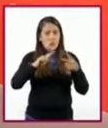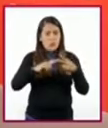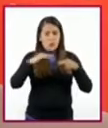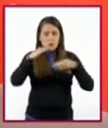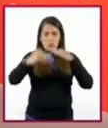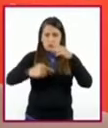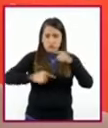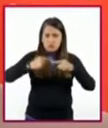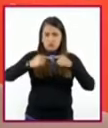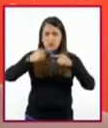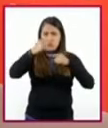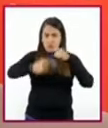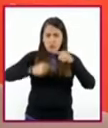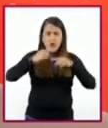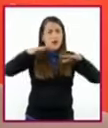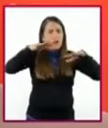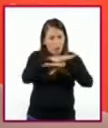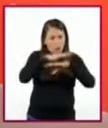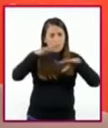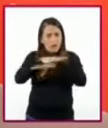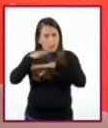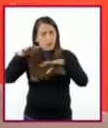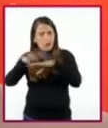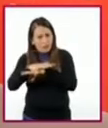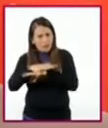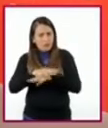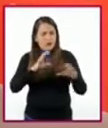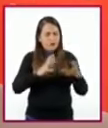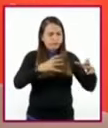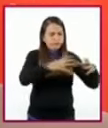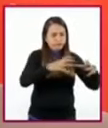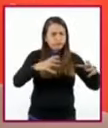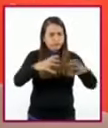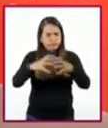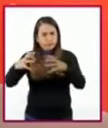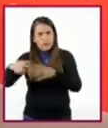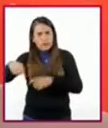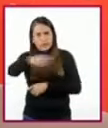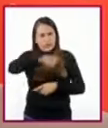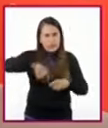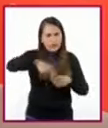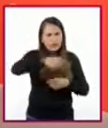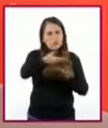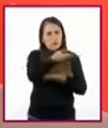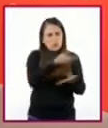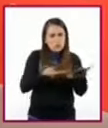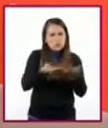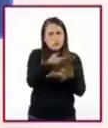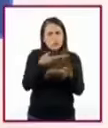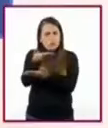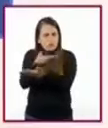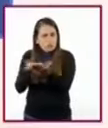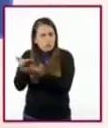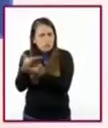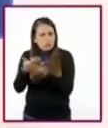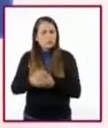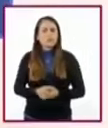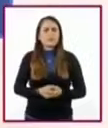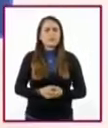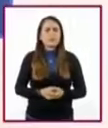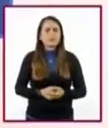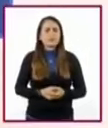transforman de un organismo a otro en las comunidades en las que interactúan las poblaciones. Los